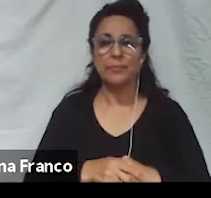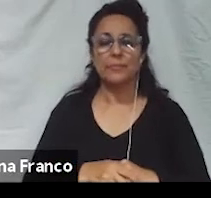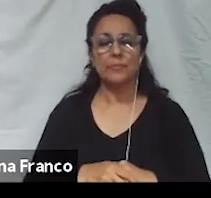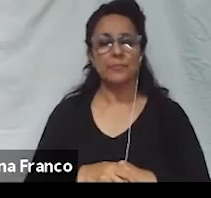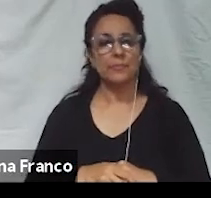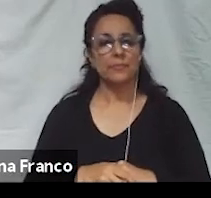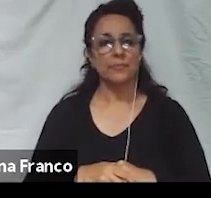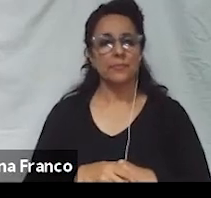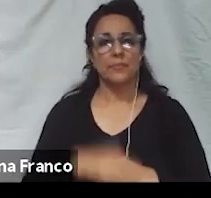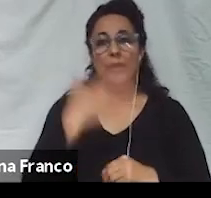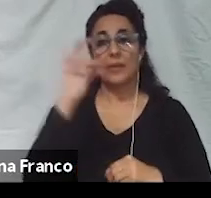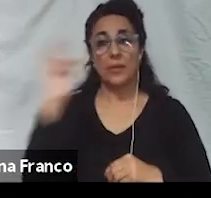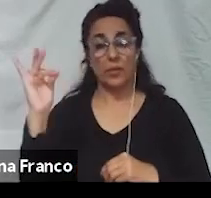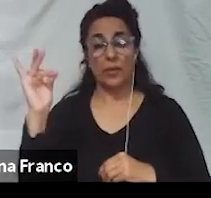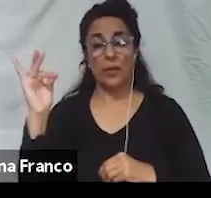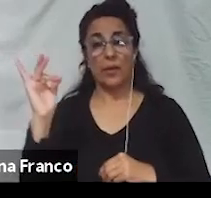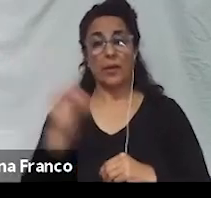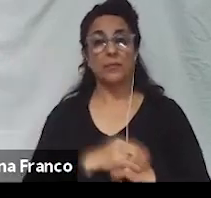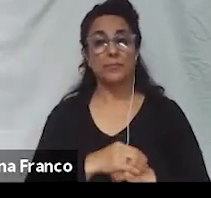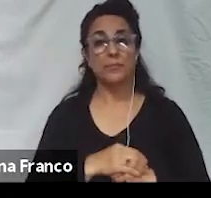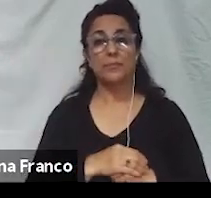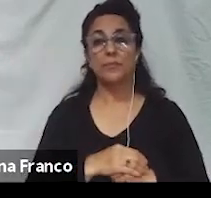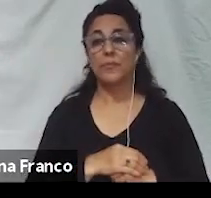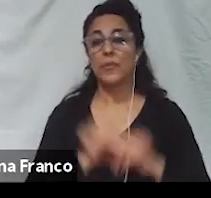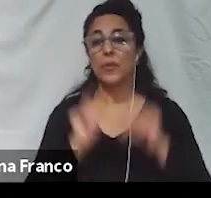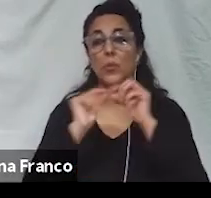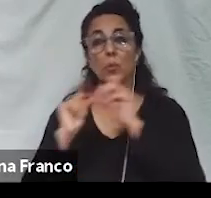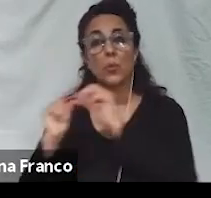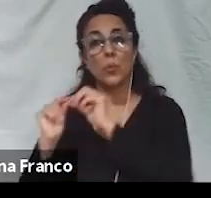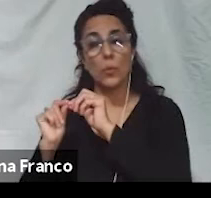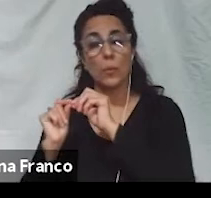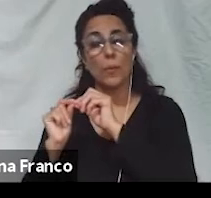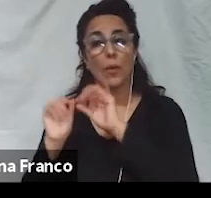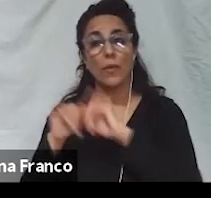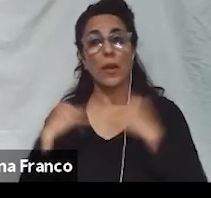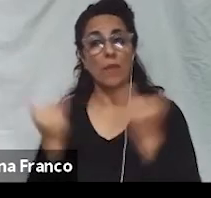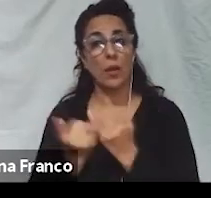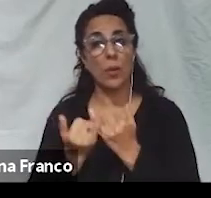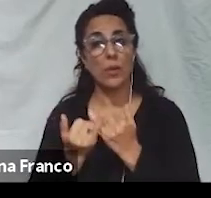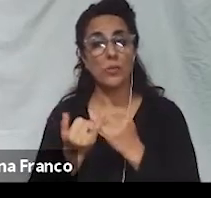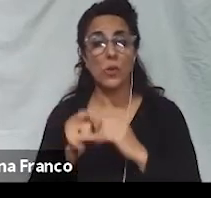hagamos. Después, el paso 5D, que dice proporcionar una puntuación agregada.